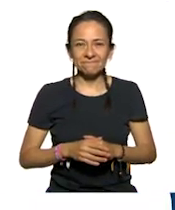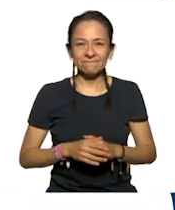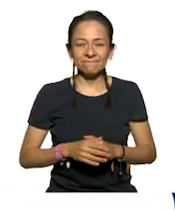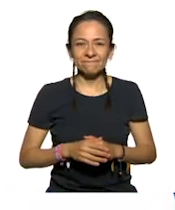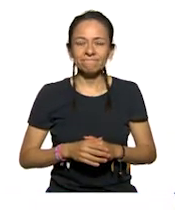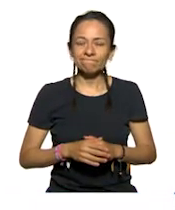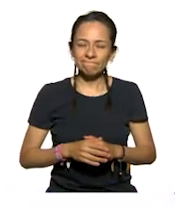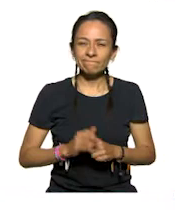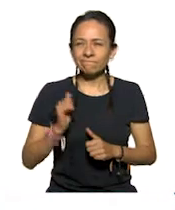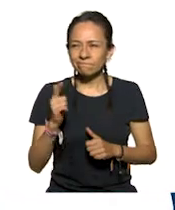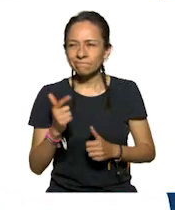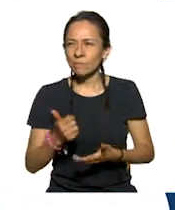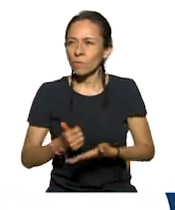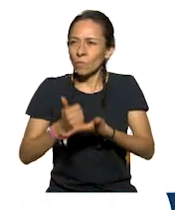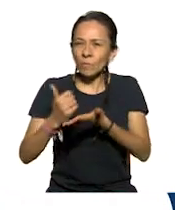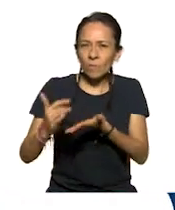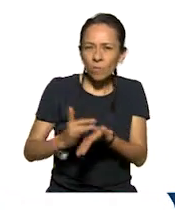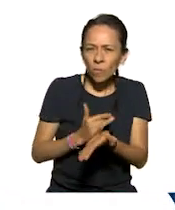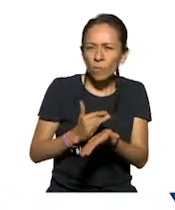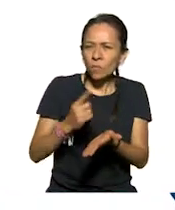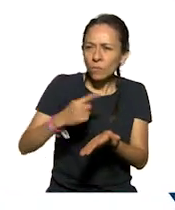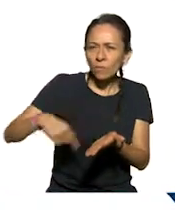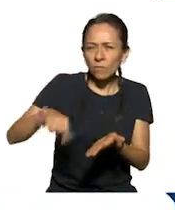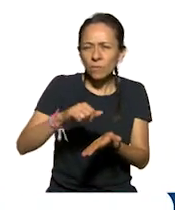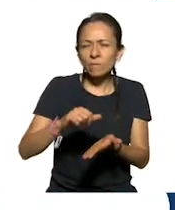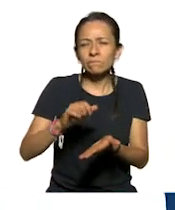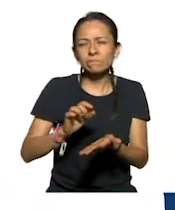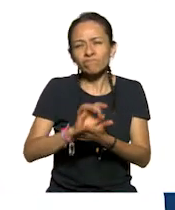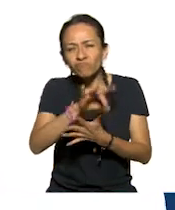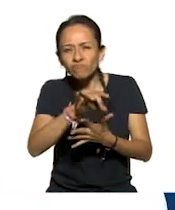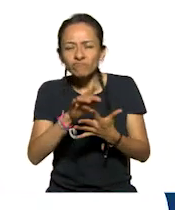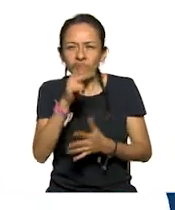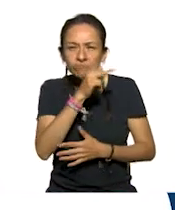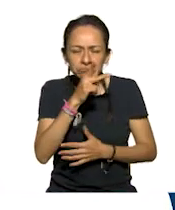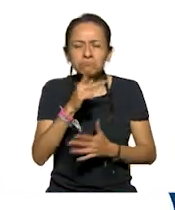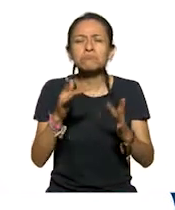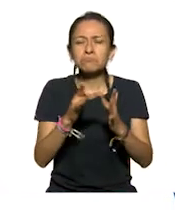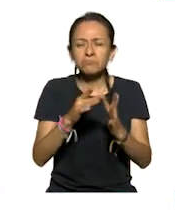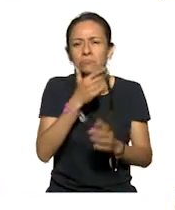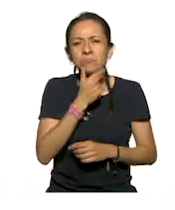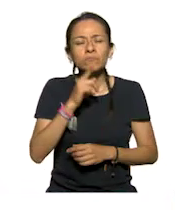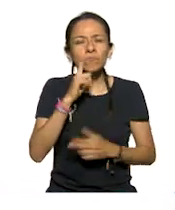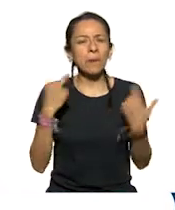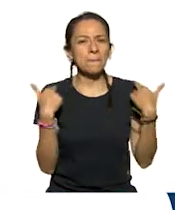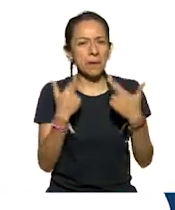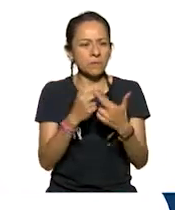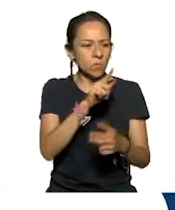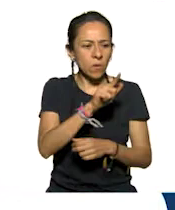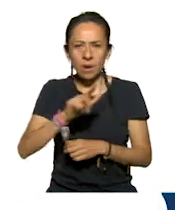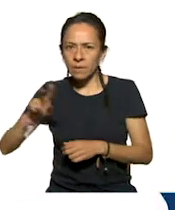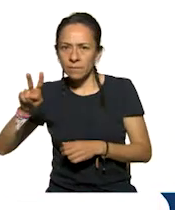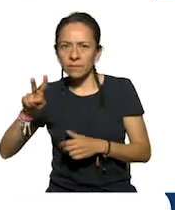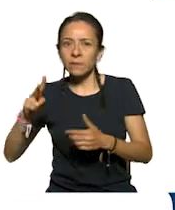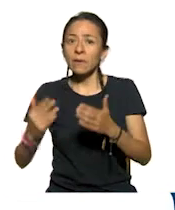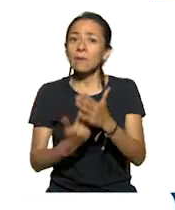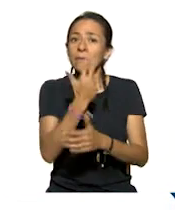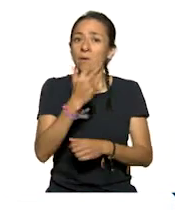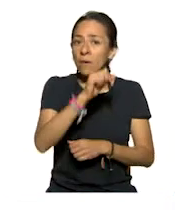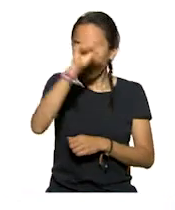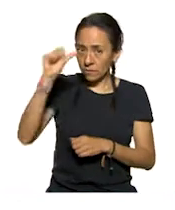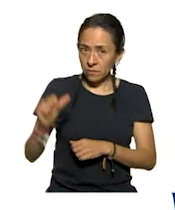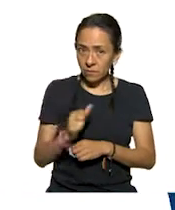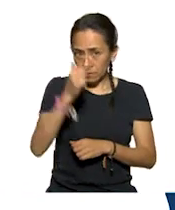Para solicitar apoyo pedagógico, comunícate con maestras y maestros de lunes a viernes de 8 a 20 horas al